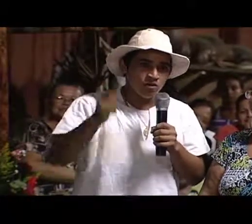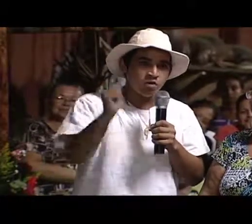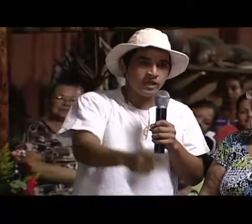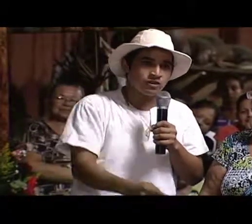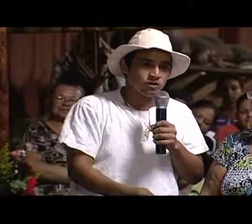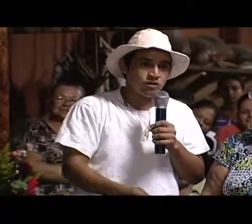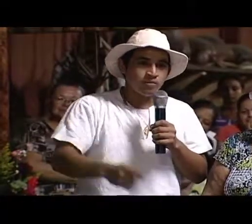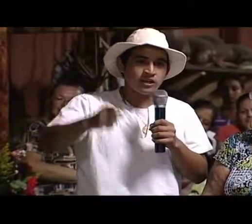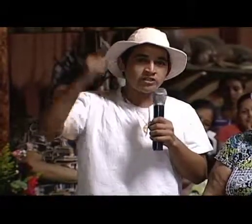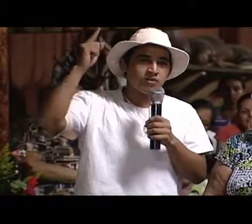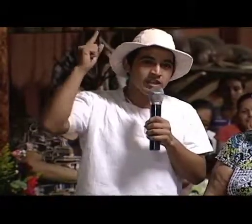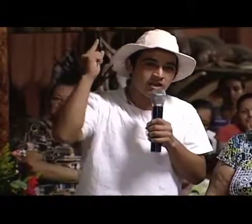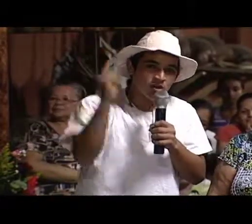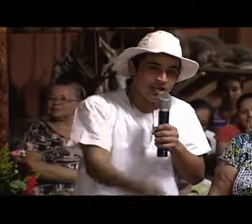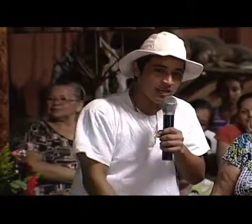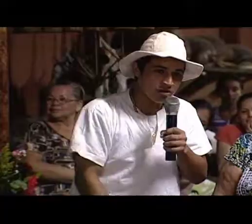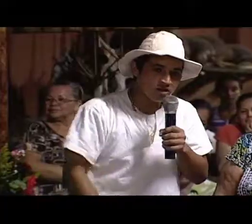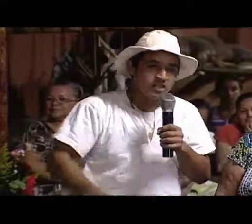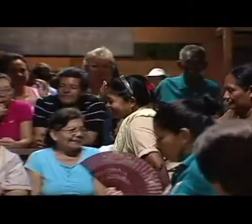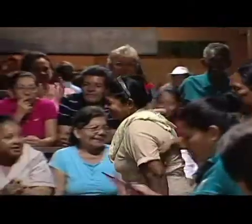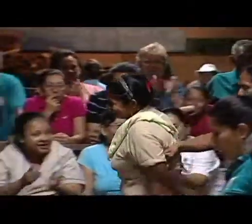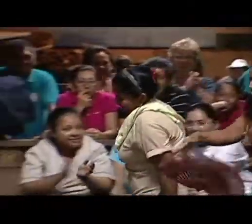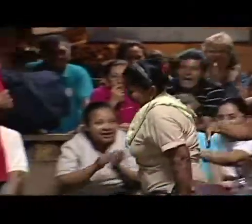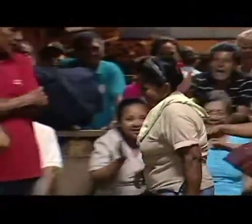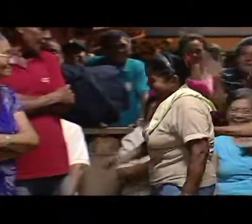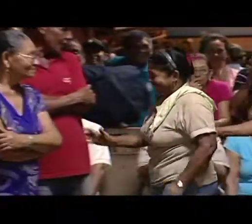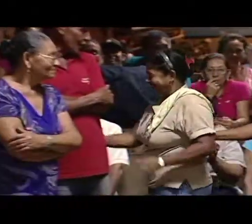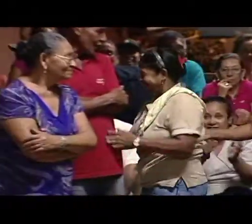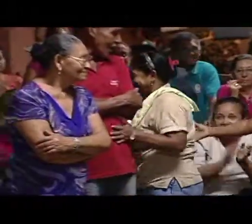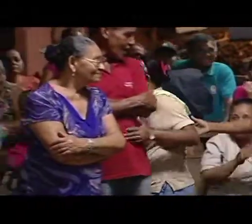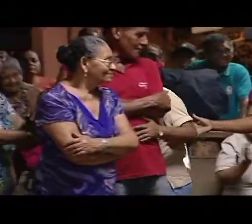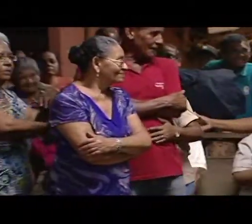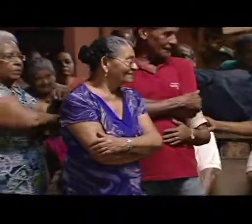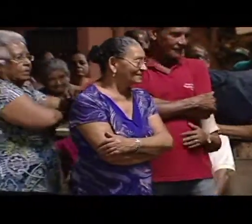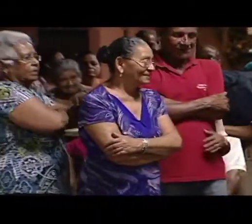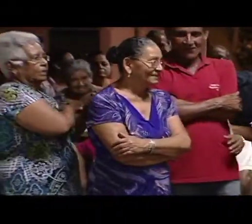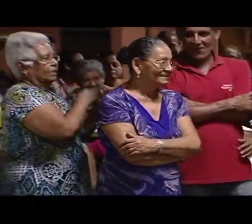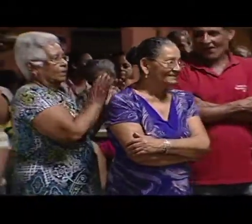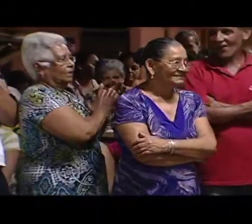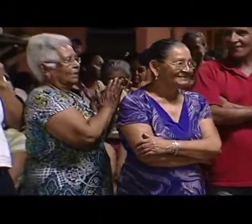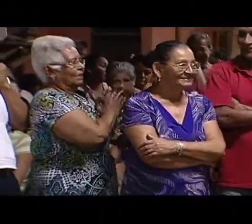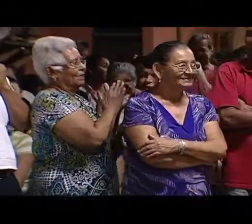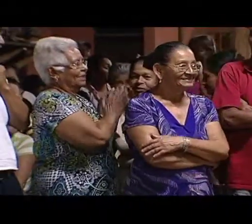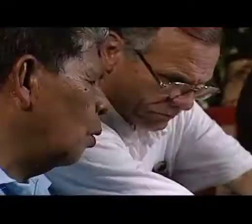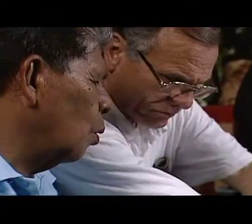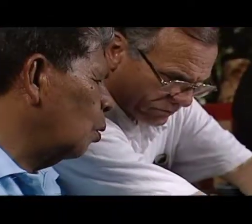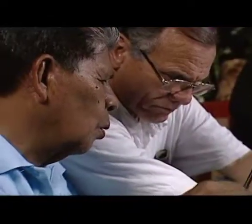rescatando lo nuestro, porque somos nicoyanos, hay que rescatar esto.